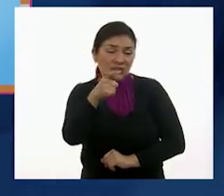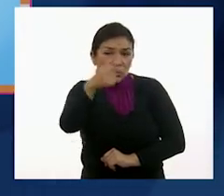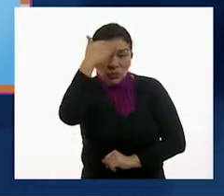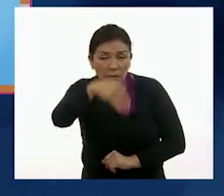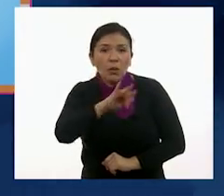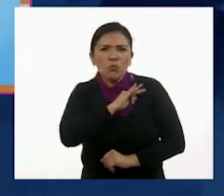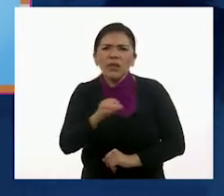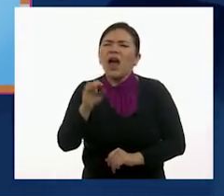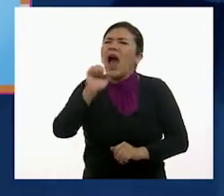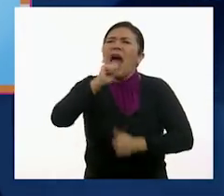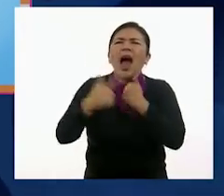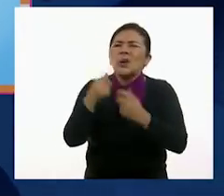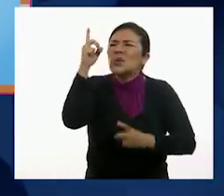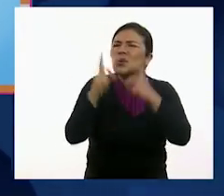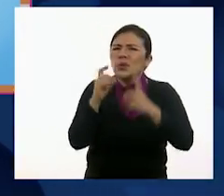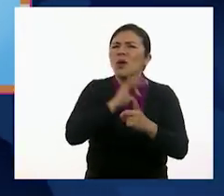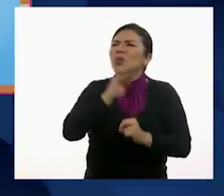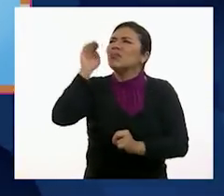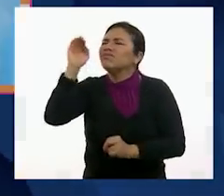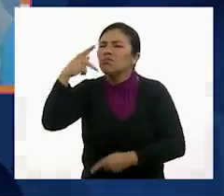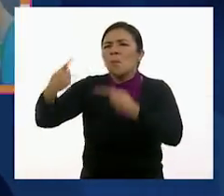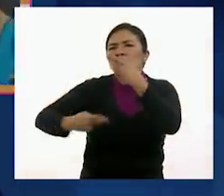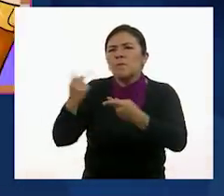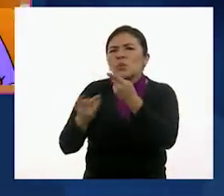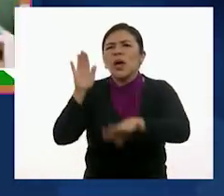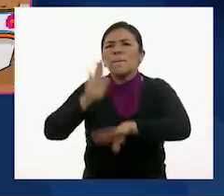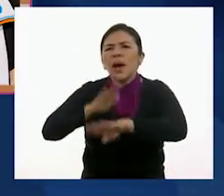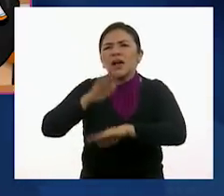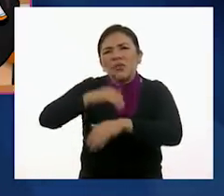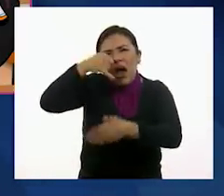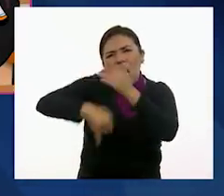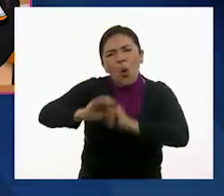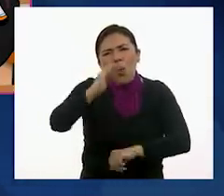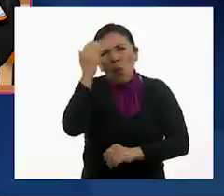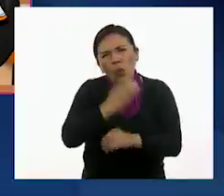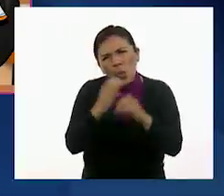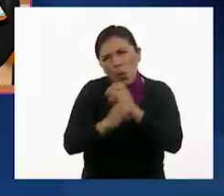pedir que te expliquen algo que no entiendas o algo que quieras conocer.